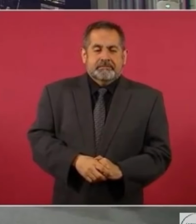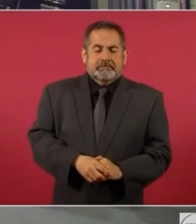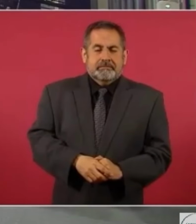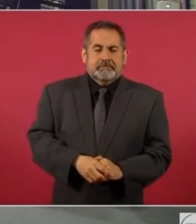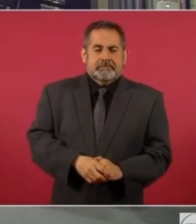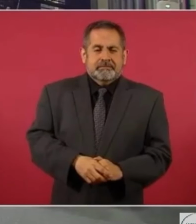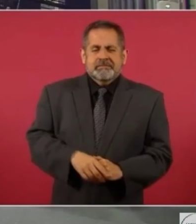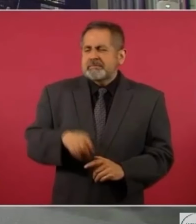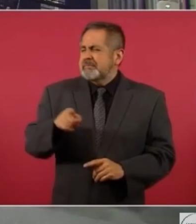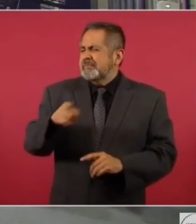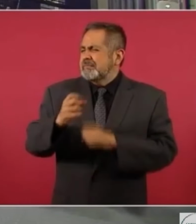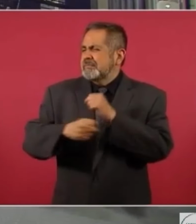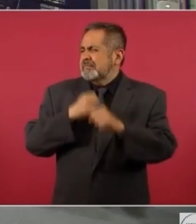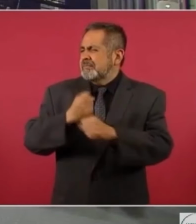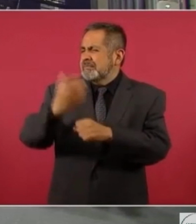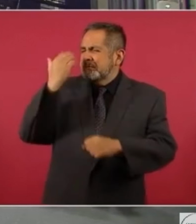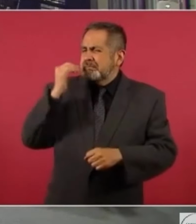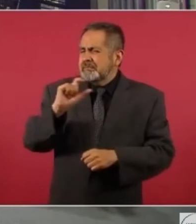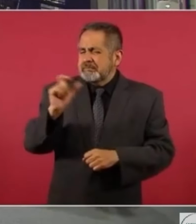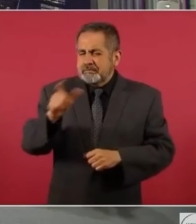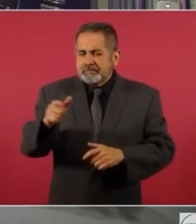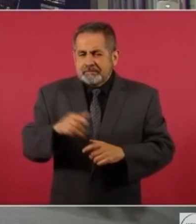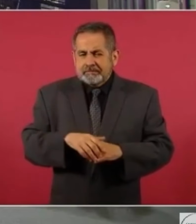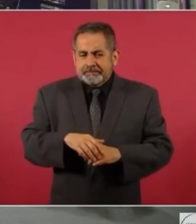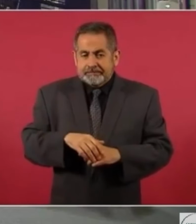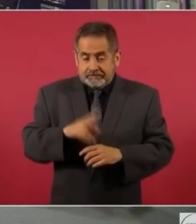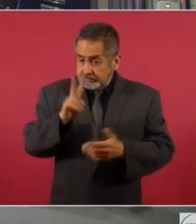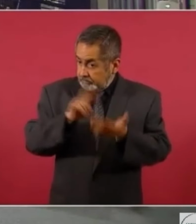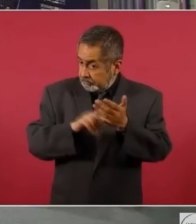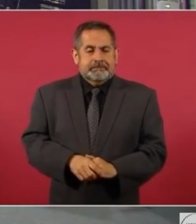¿De qué año es? El 20.